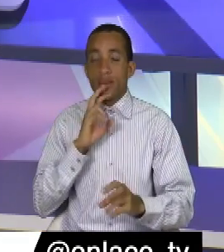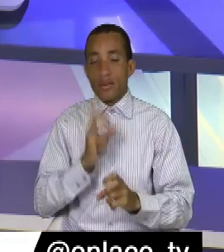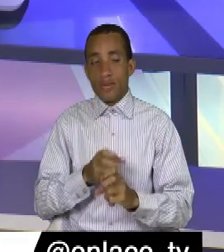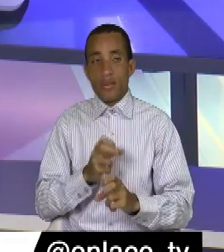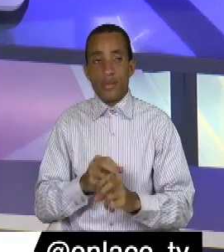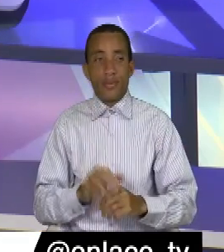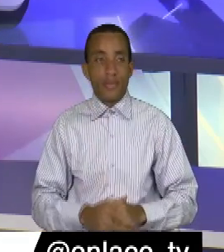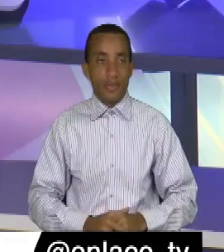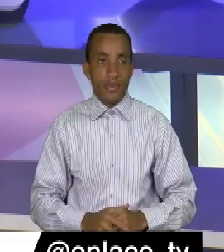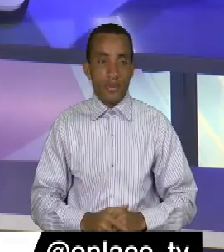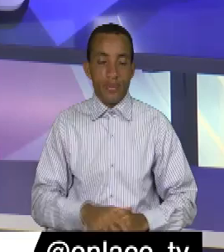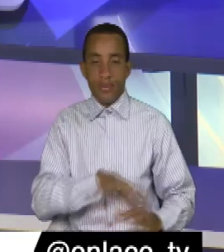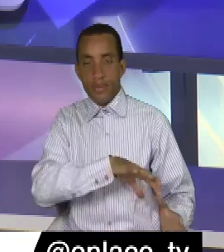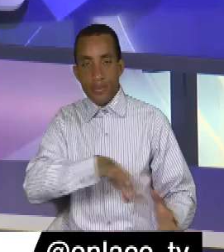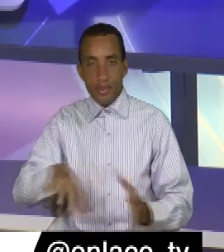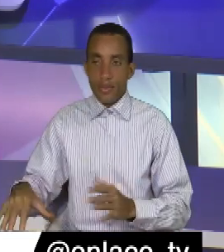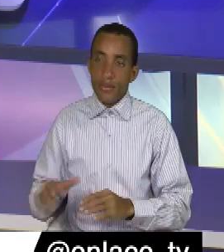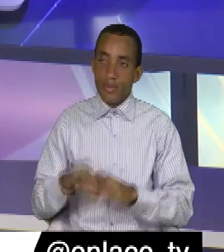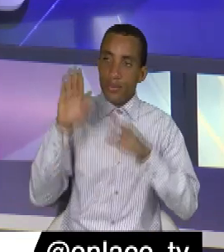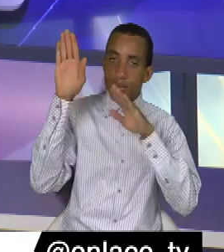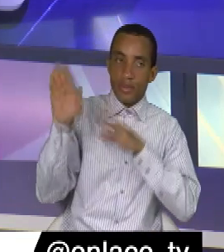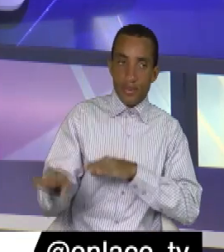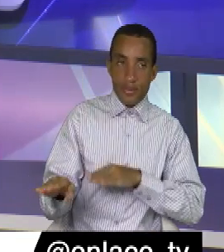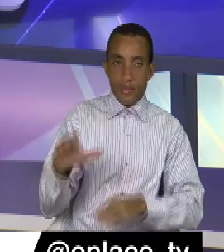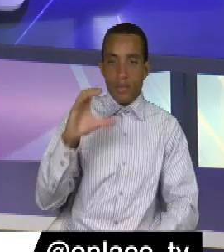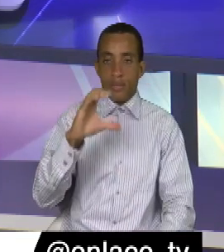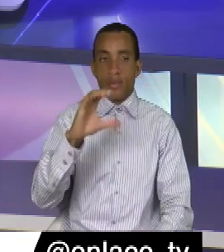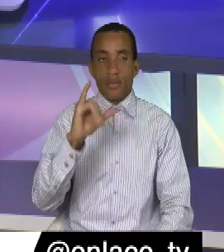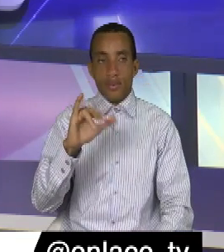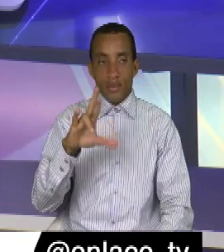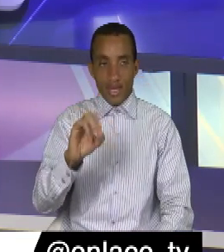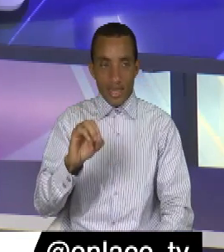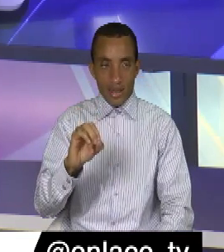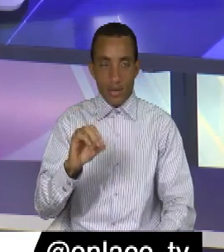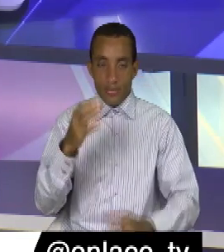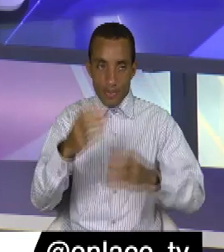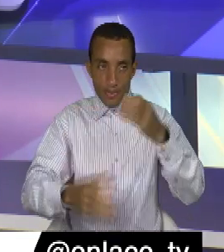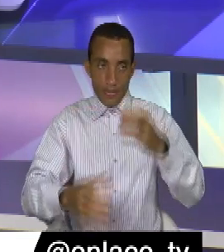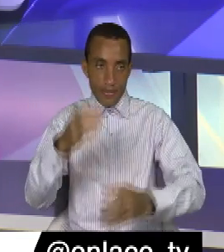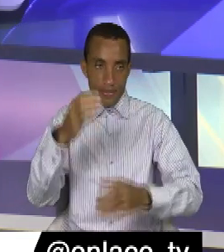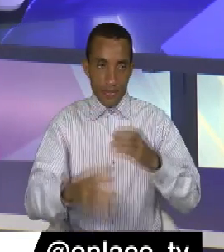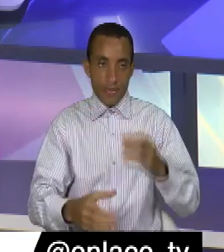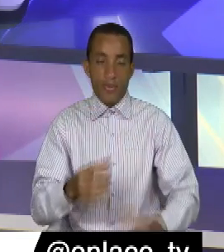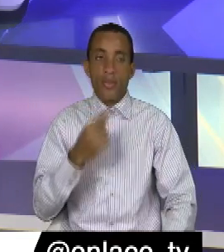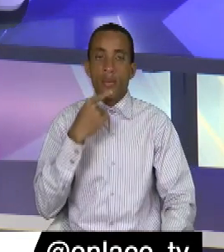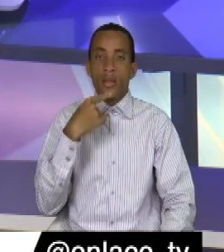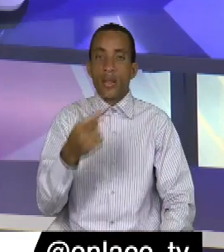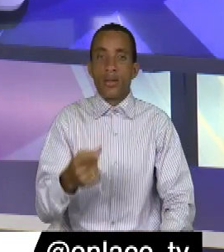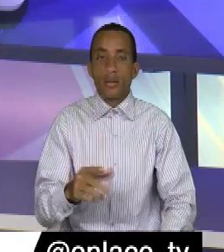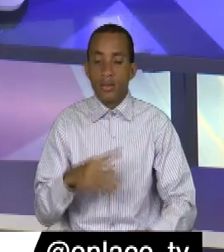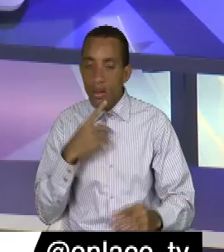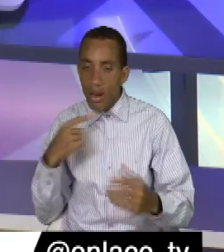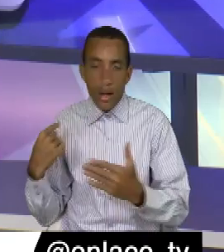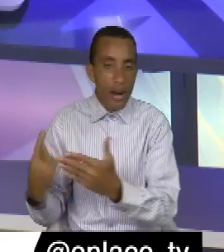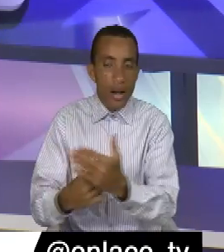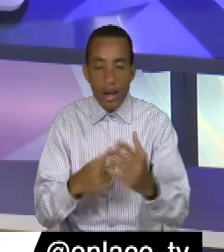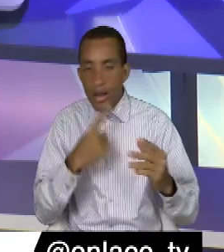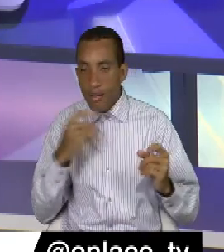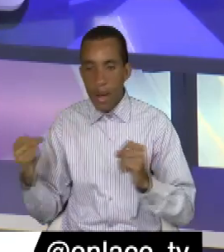El representante de la Cámara, Ciro Fernández, en su visita a Barranca Bermeja, aseguró que en debate en comisión será analizado el plan de modernización de la